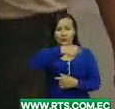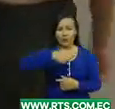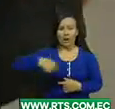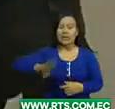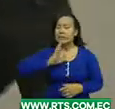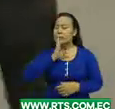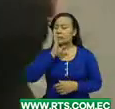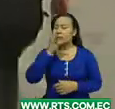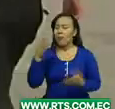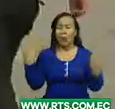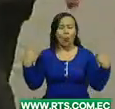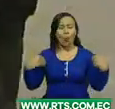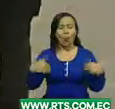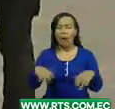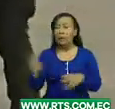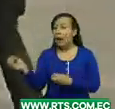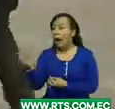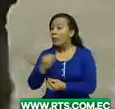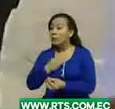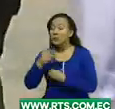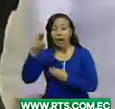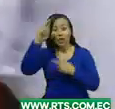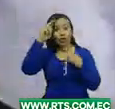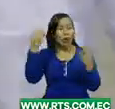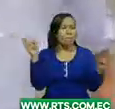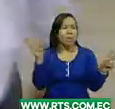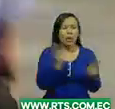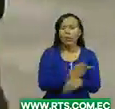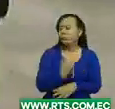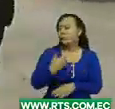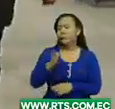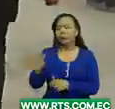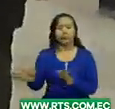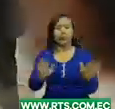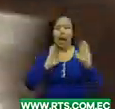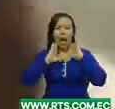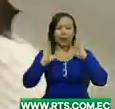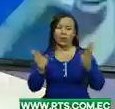actuar ante cualquier reporte. Informó Roselena Vascones.